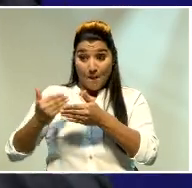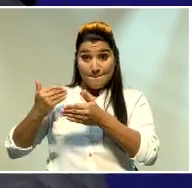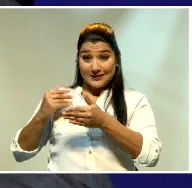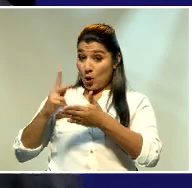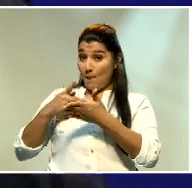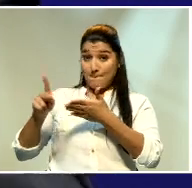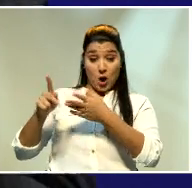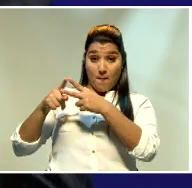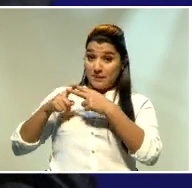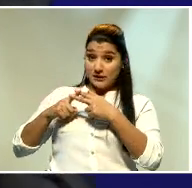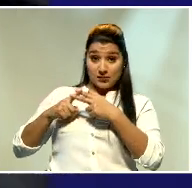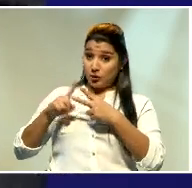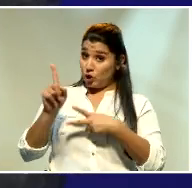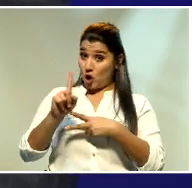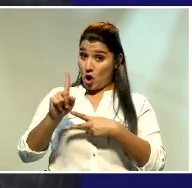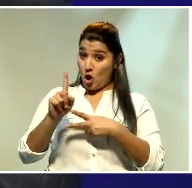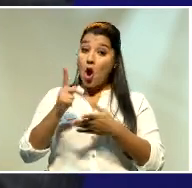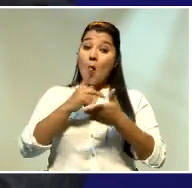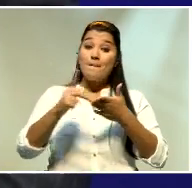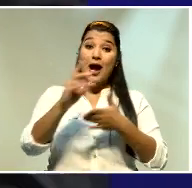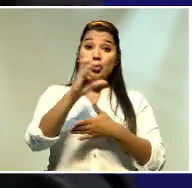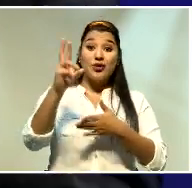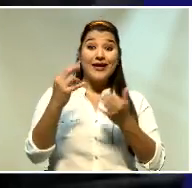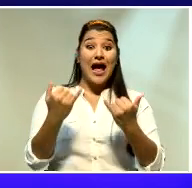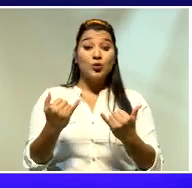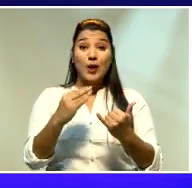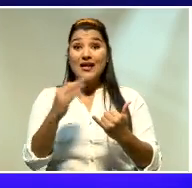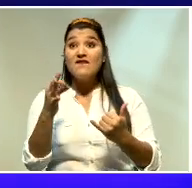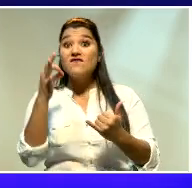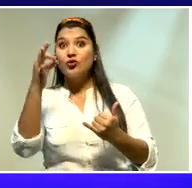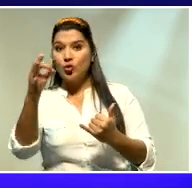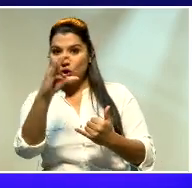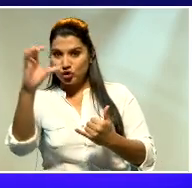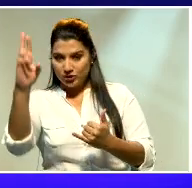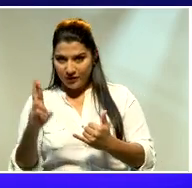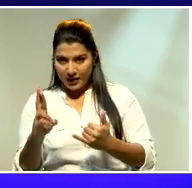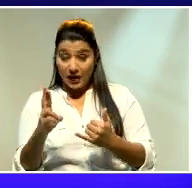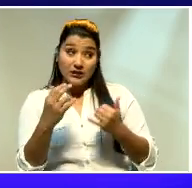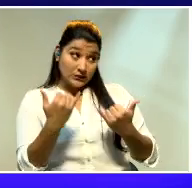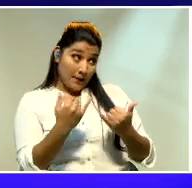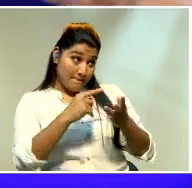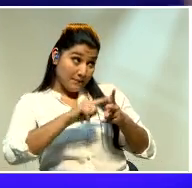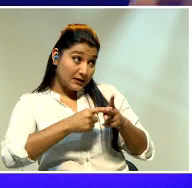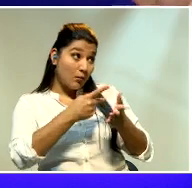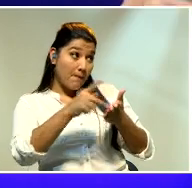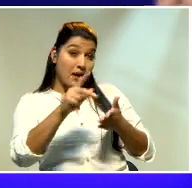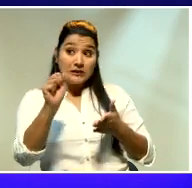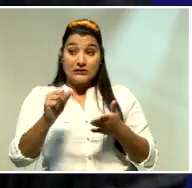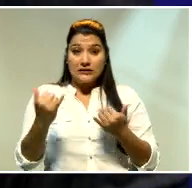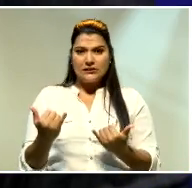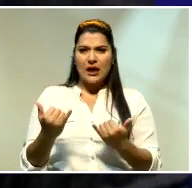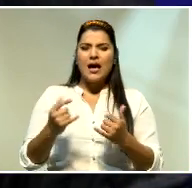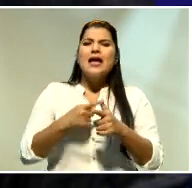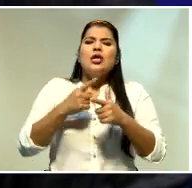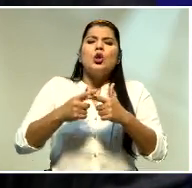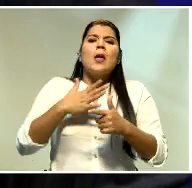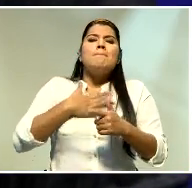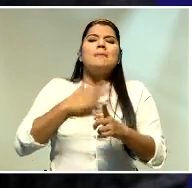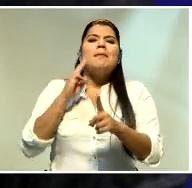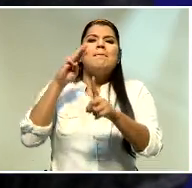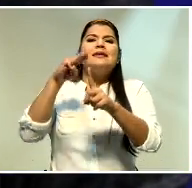la Costa Rica de hoy y la de mañana si no hacemos algo. La estamos pagando. La estamos pagando, pero entonces ahí yo lo que digo es, el mensaje